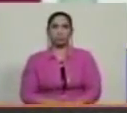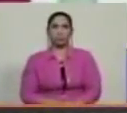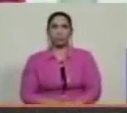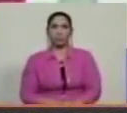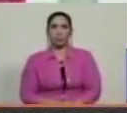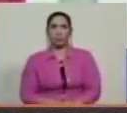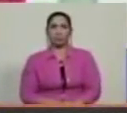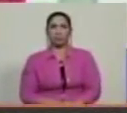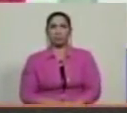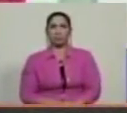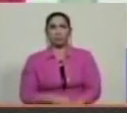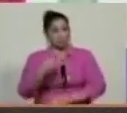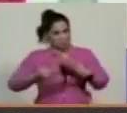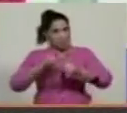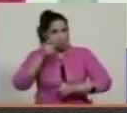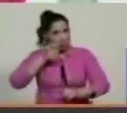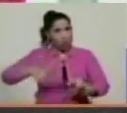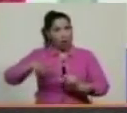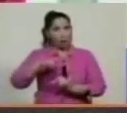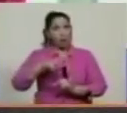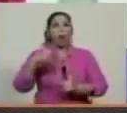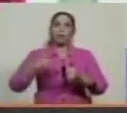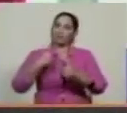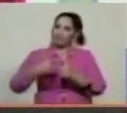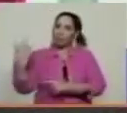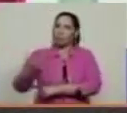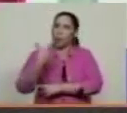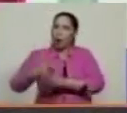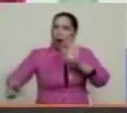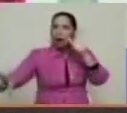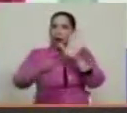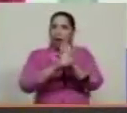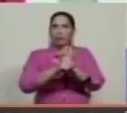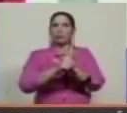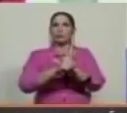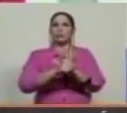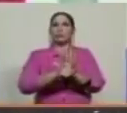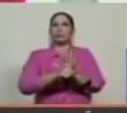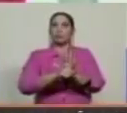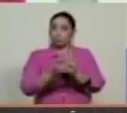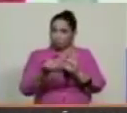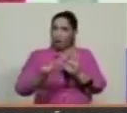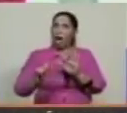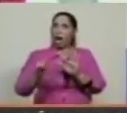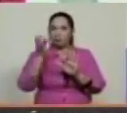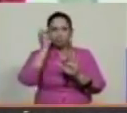Ahora, si el pueblo lo hace, entonces hay que buscar las leyes para que quede en leyes.